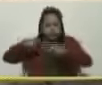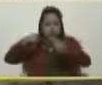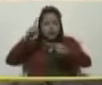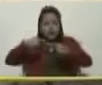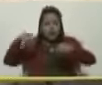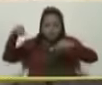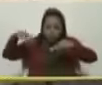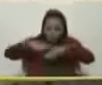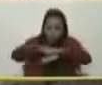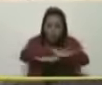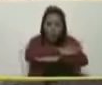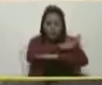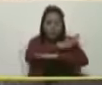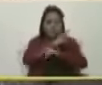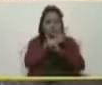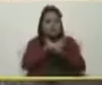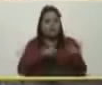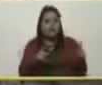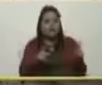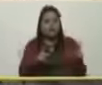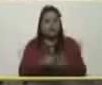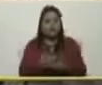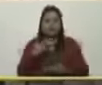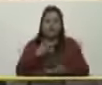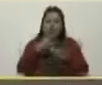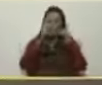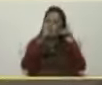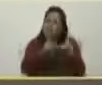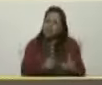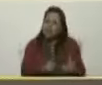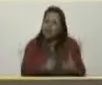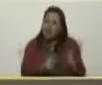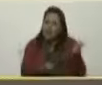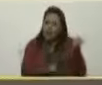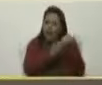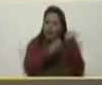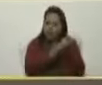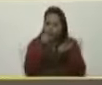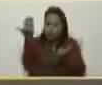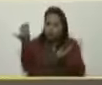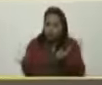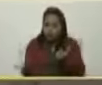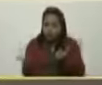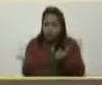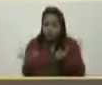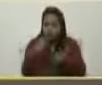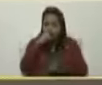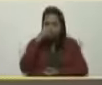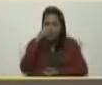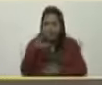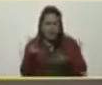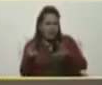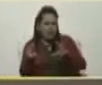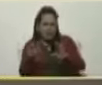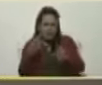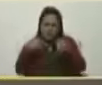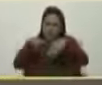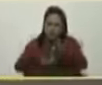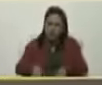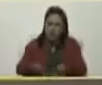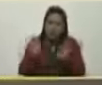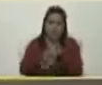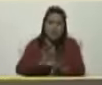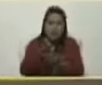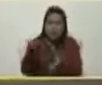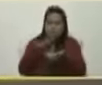pero bueno, desde el momento que decidí apoyarlo, raro, se suspendió el asfalto, no he recibido